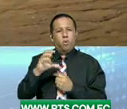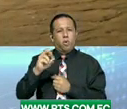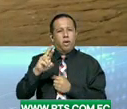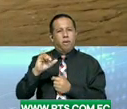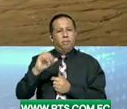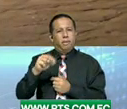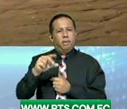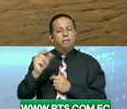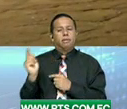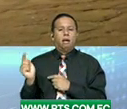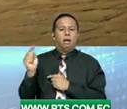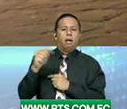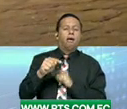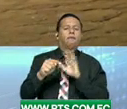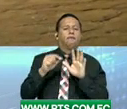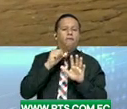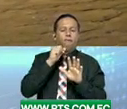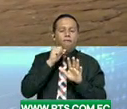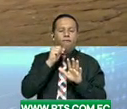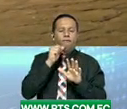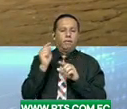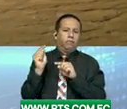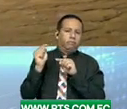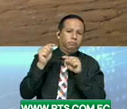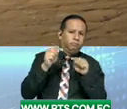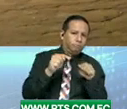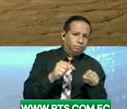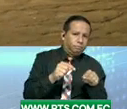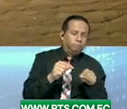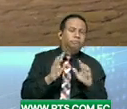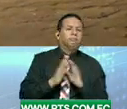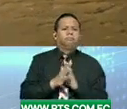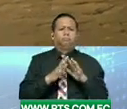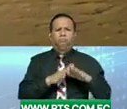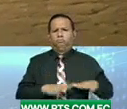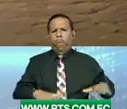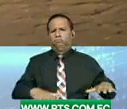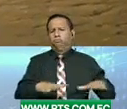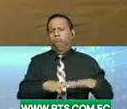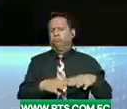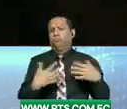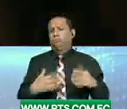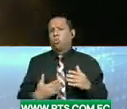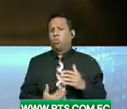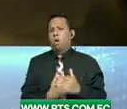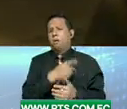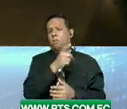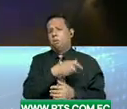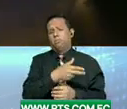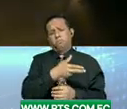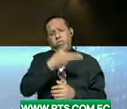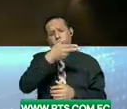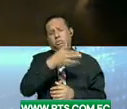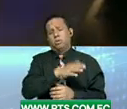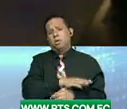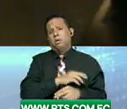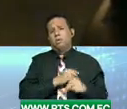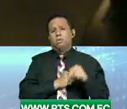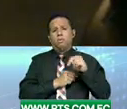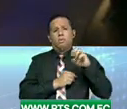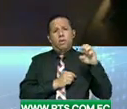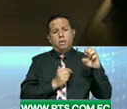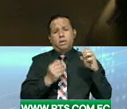por llegar hasta este sector de la urbe porteña donde se ha presentado ese crimen, un nuevo asesinato en el noroeste